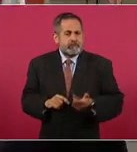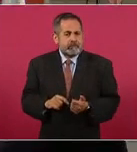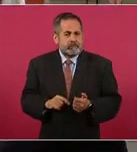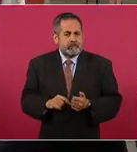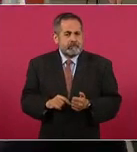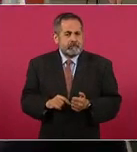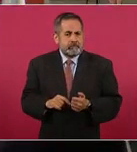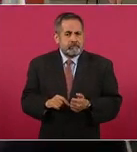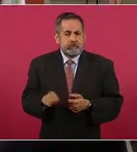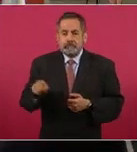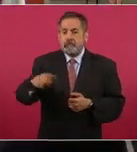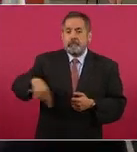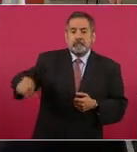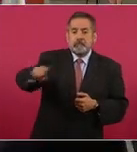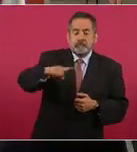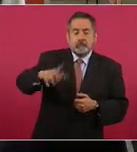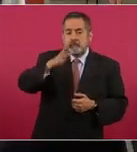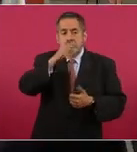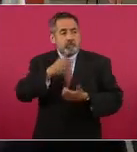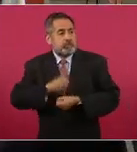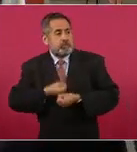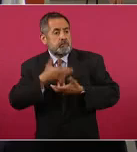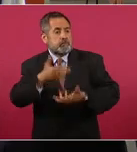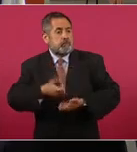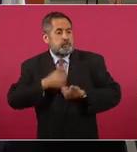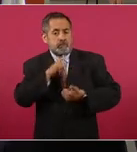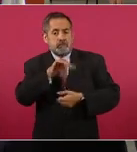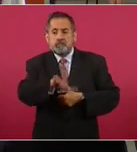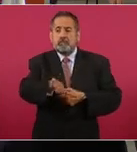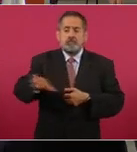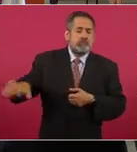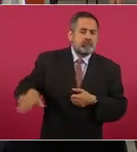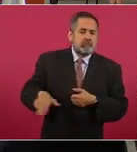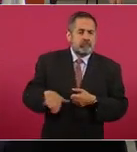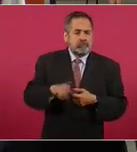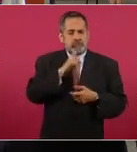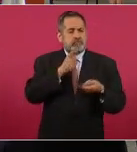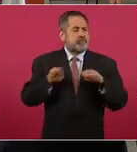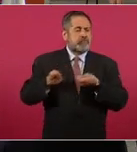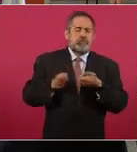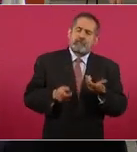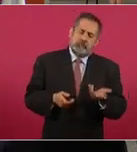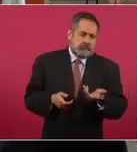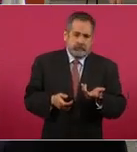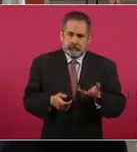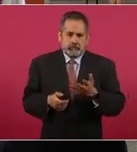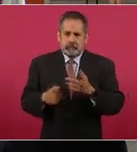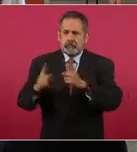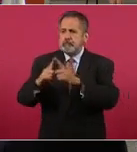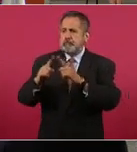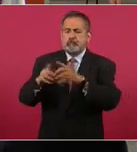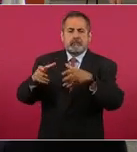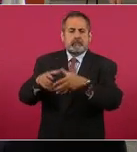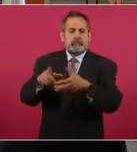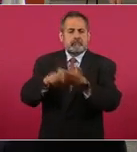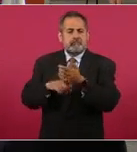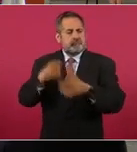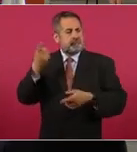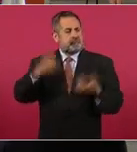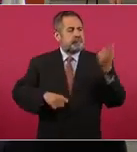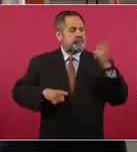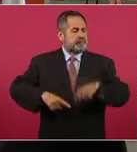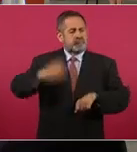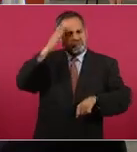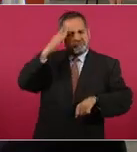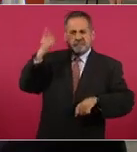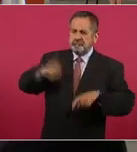el pueblo no podía expresarse y terminaba siendo una iglesia de capataces de